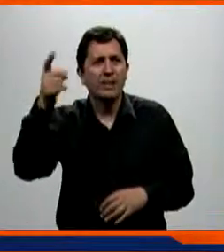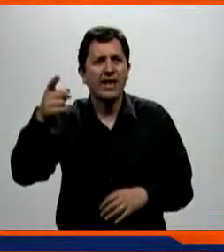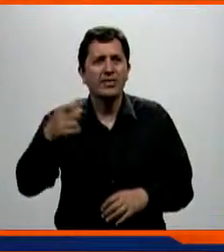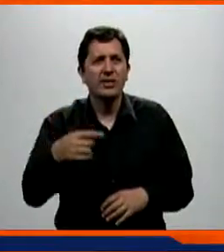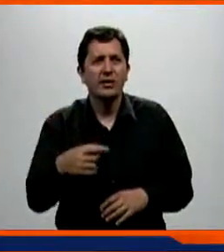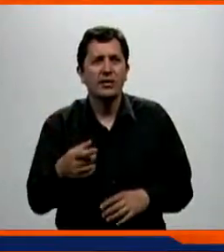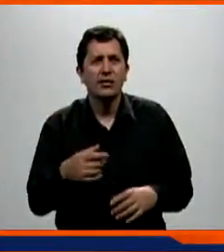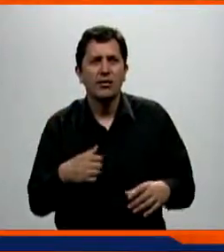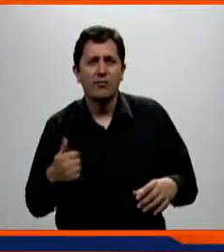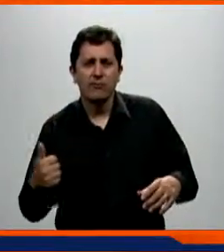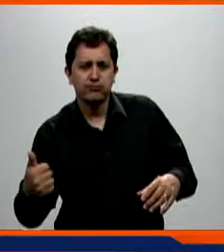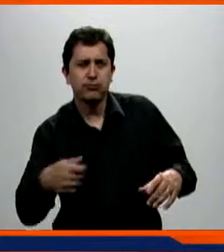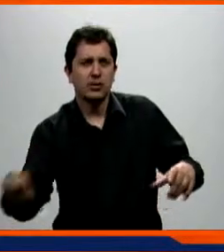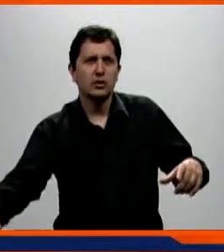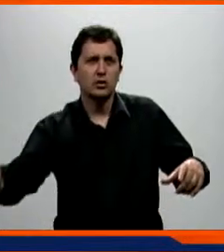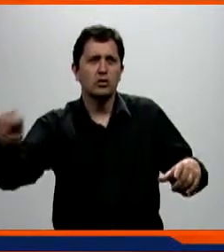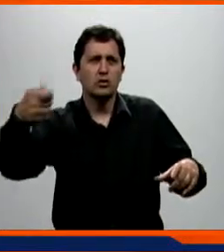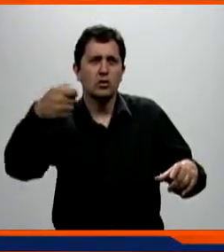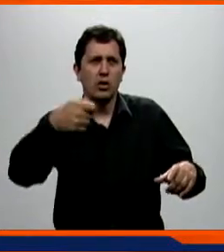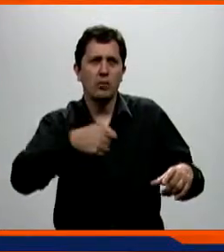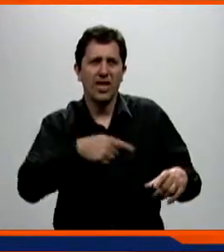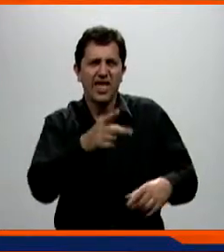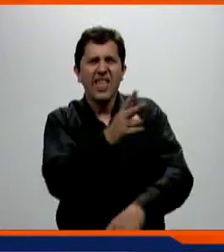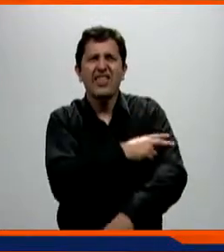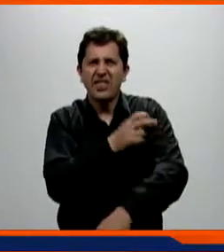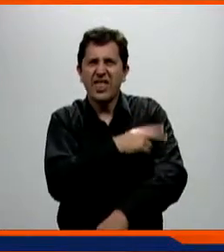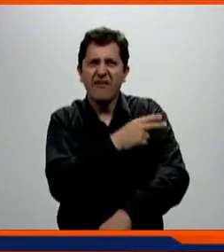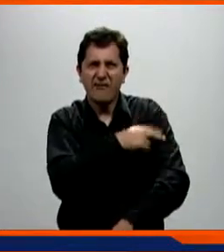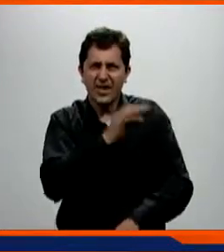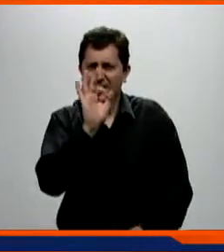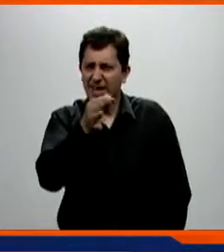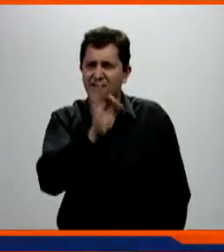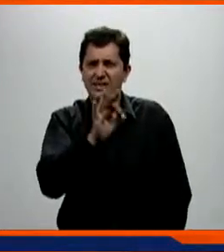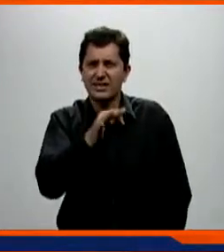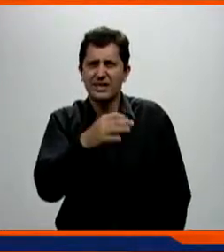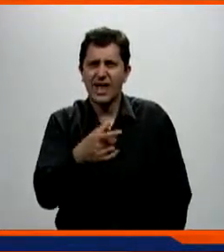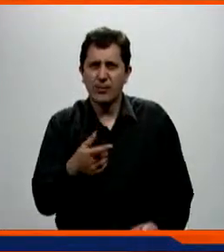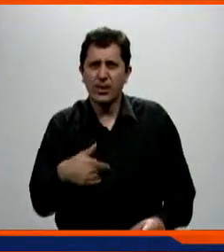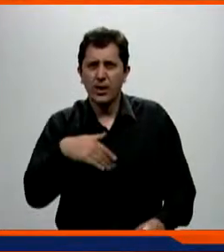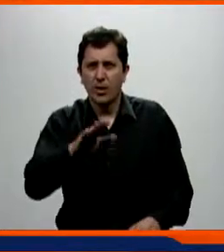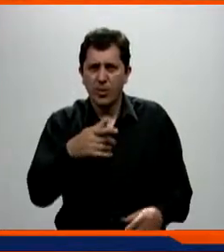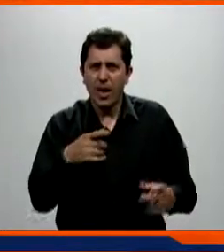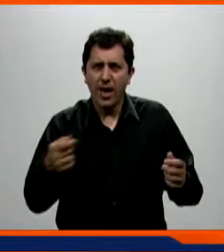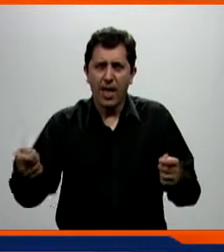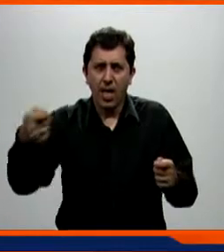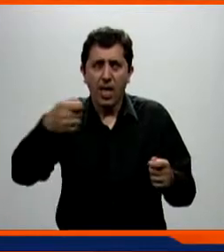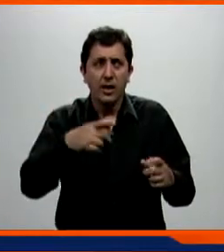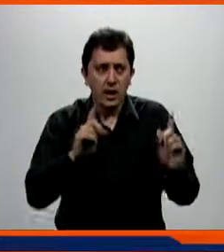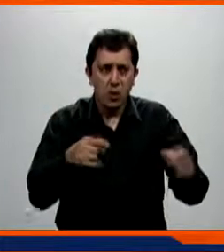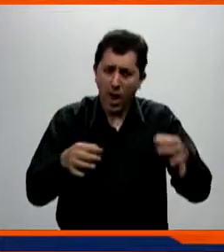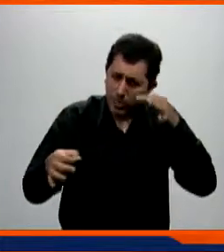Amaga ir para afuera cuando prácticamente el defensa sabe igual que él va a terminar cortándose el primer palo, ir en búsqueda de ese